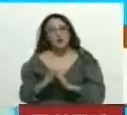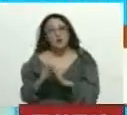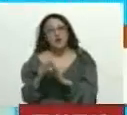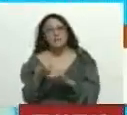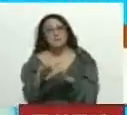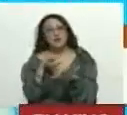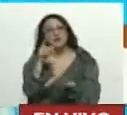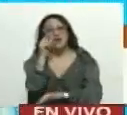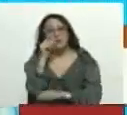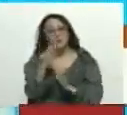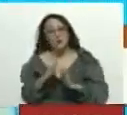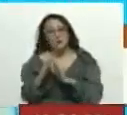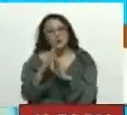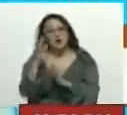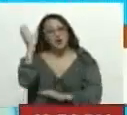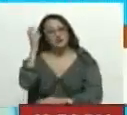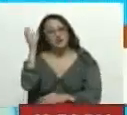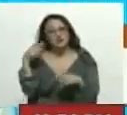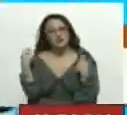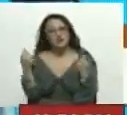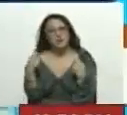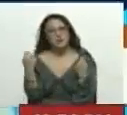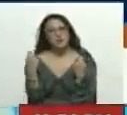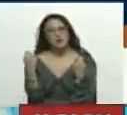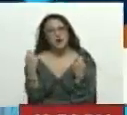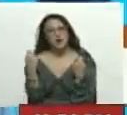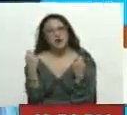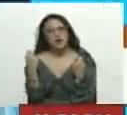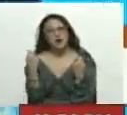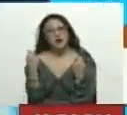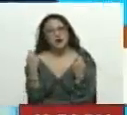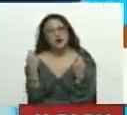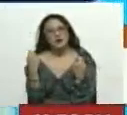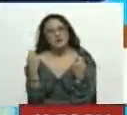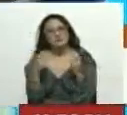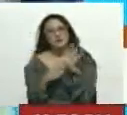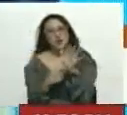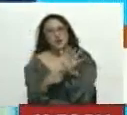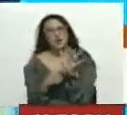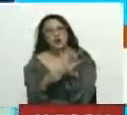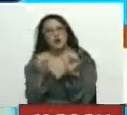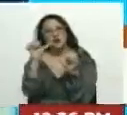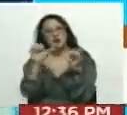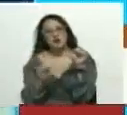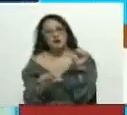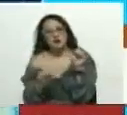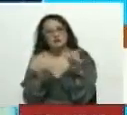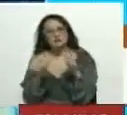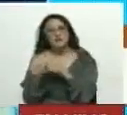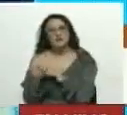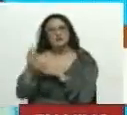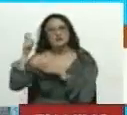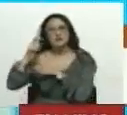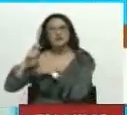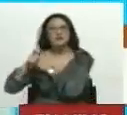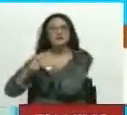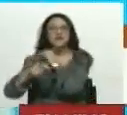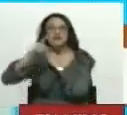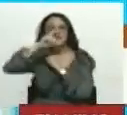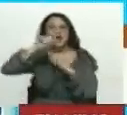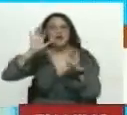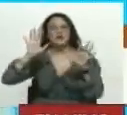comuneros la conciencia Popular a través de anacaona acaba de hablarnos Hugo Chávez diez años